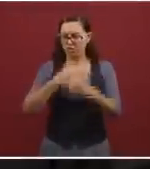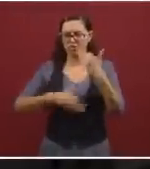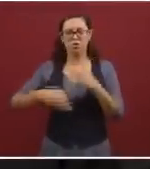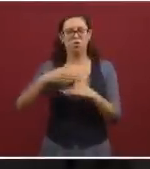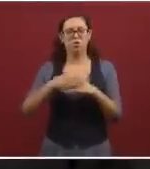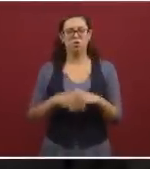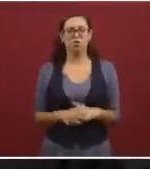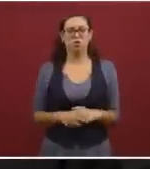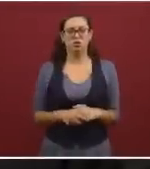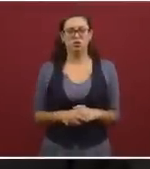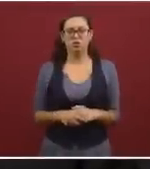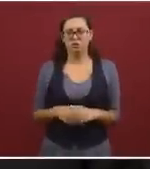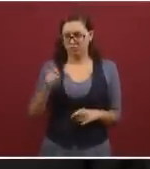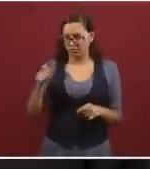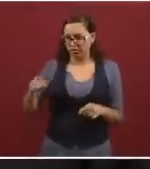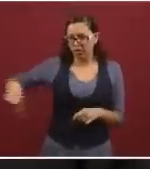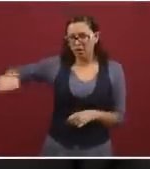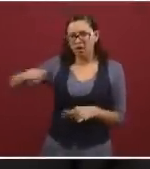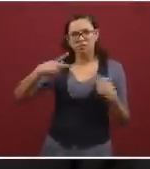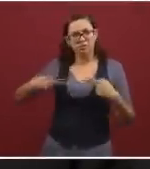a los pobres,